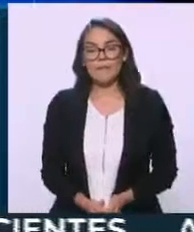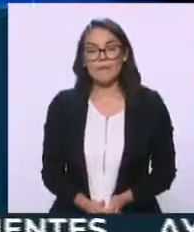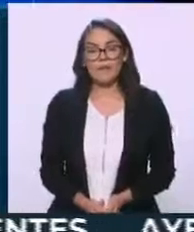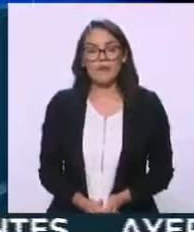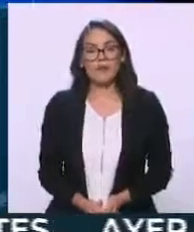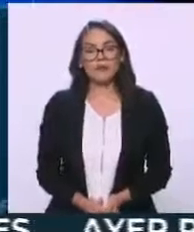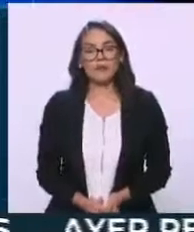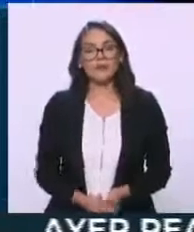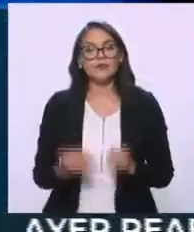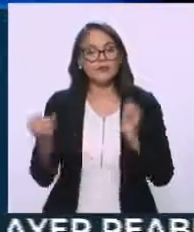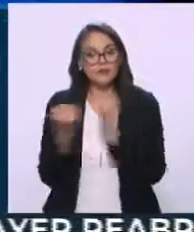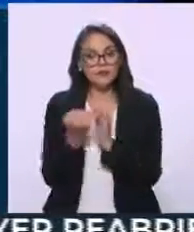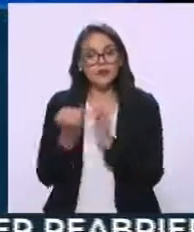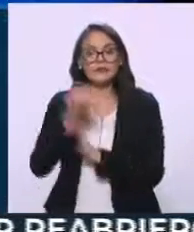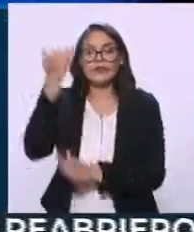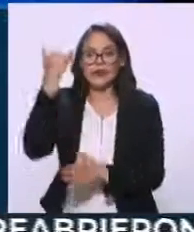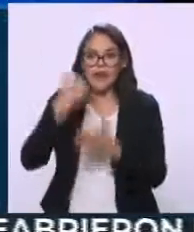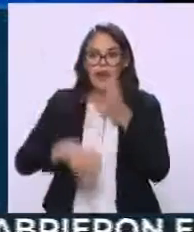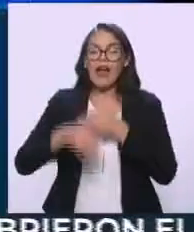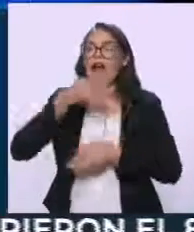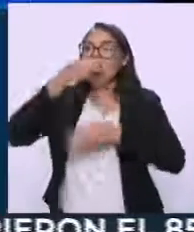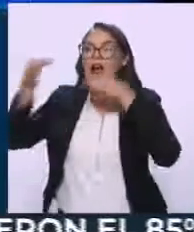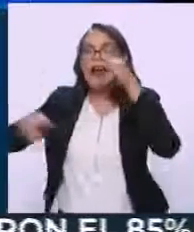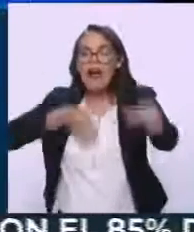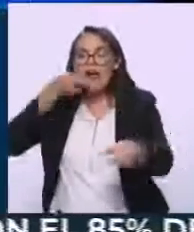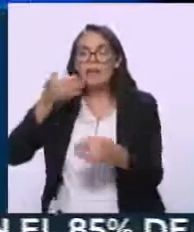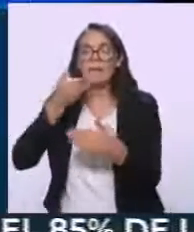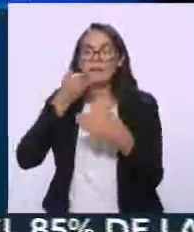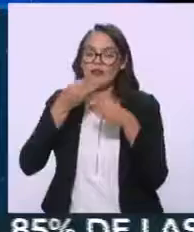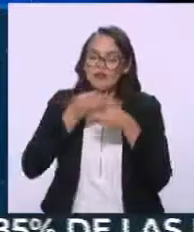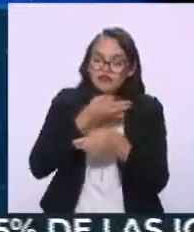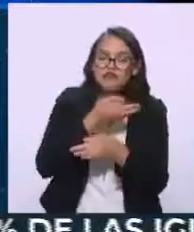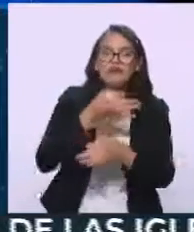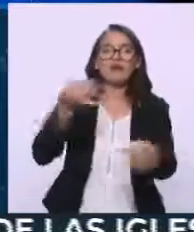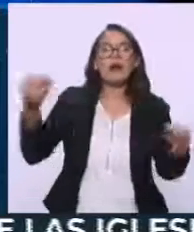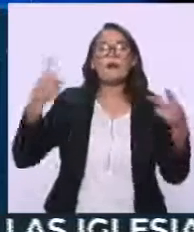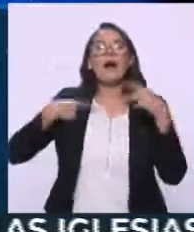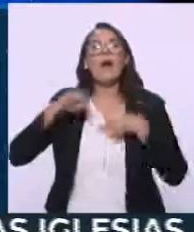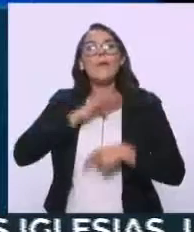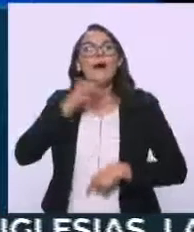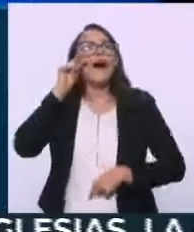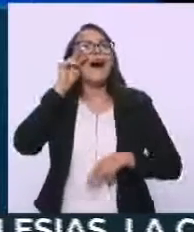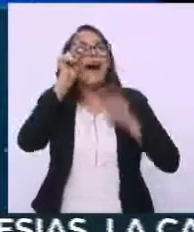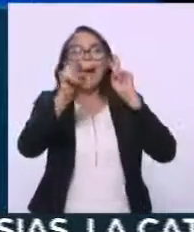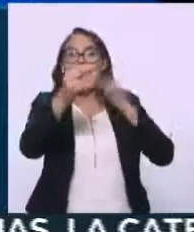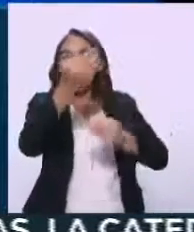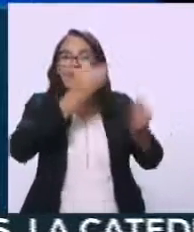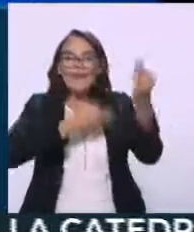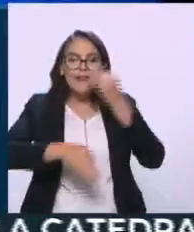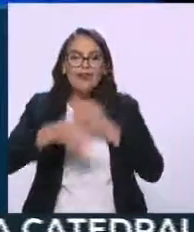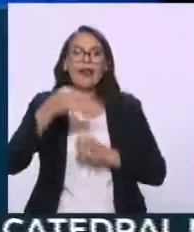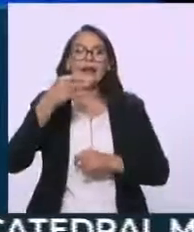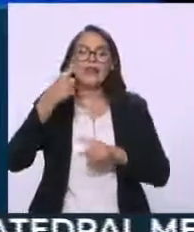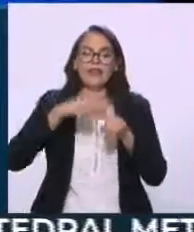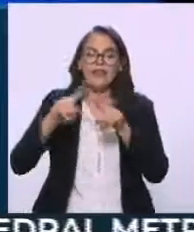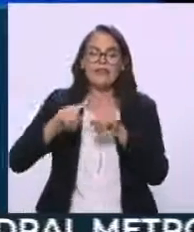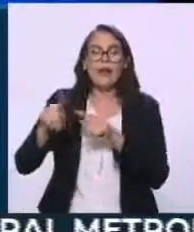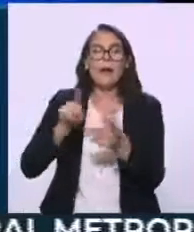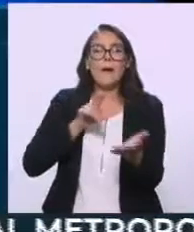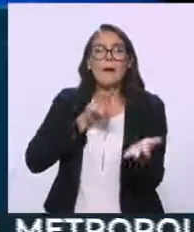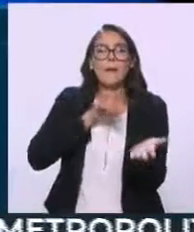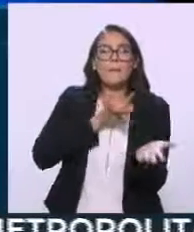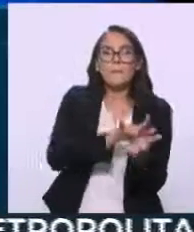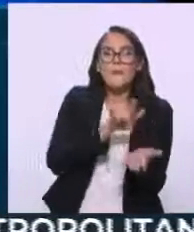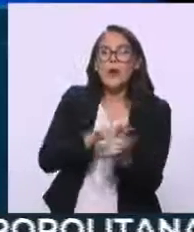de los programas de apoyo, que es una de las debilidades que, por lo que informó el INEGI, hemos visto. Así